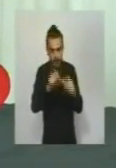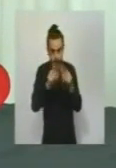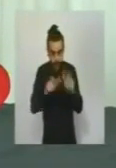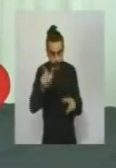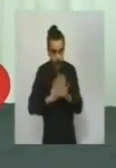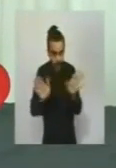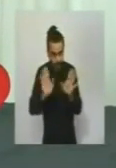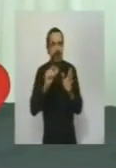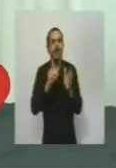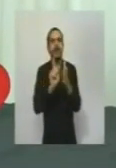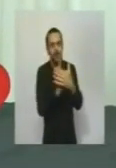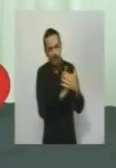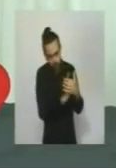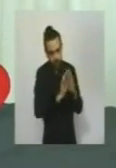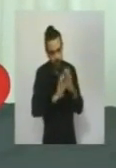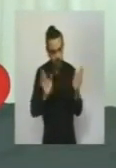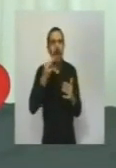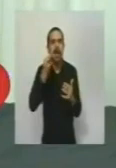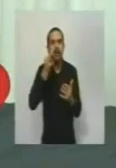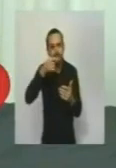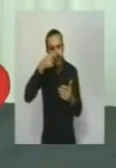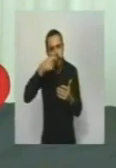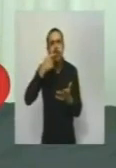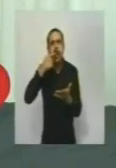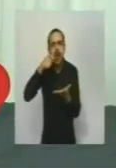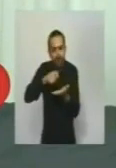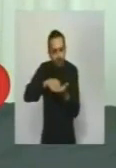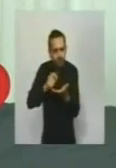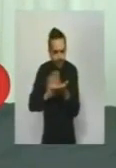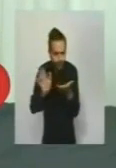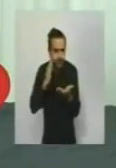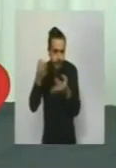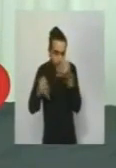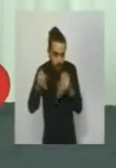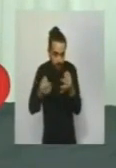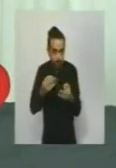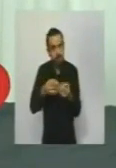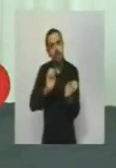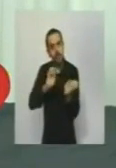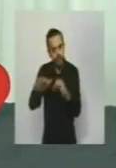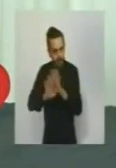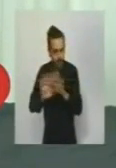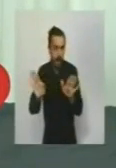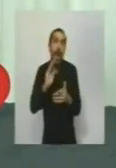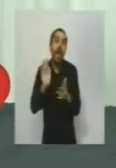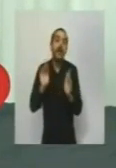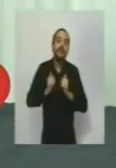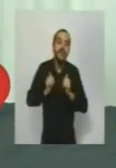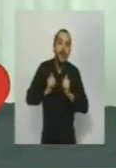Concordia ya están aislados, ya se los hisoparon, ya se le tomaron las muestras y están a la espera de resultados.